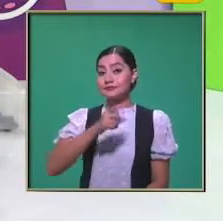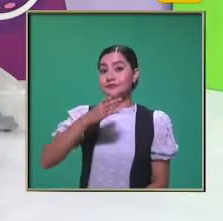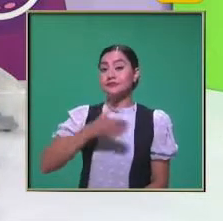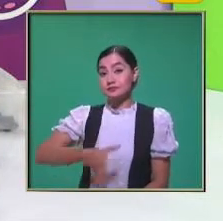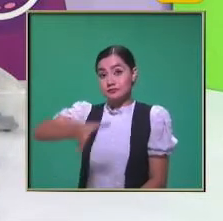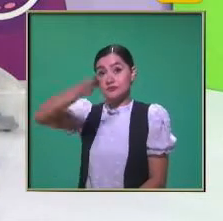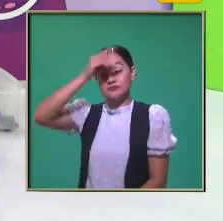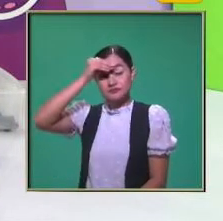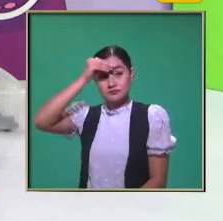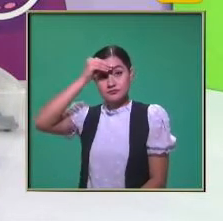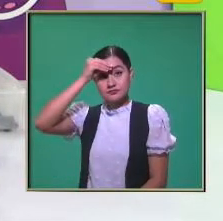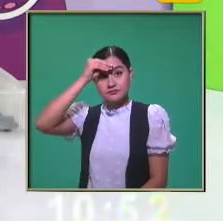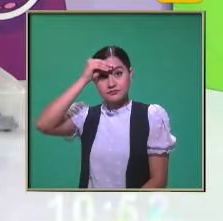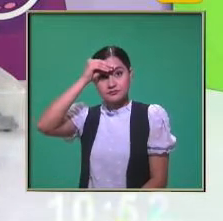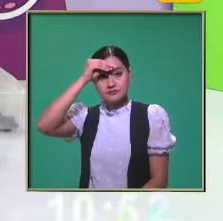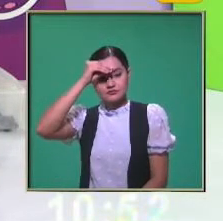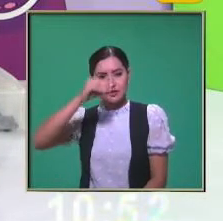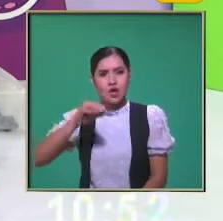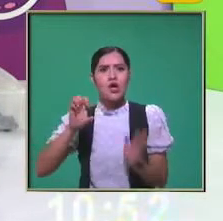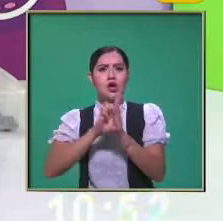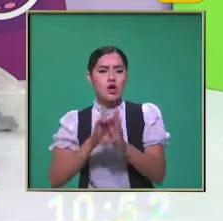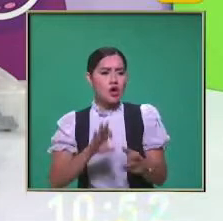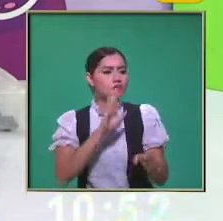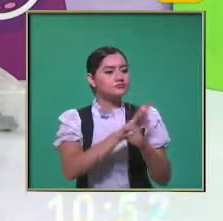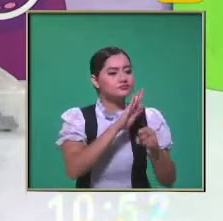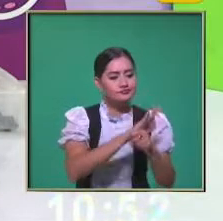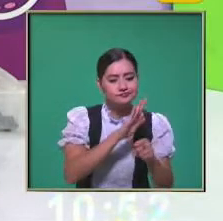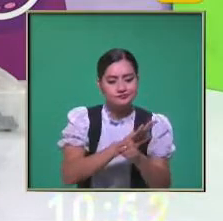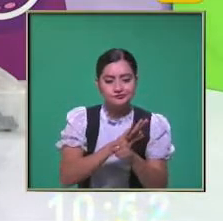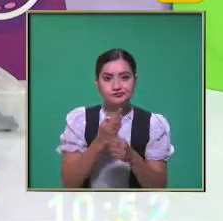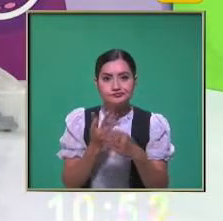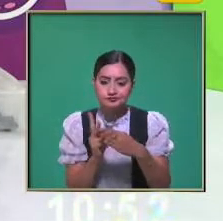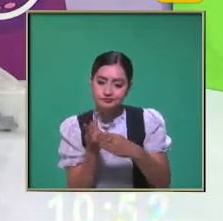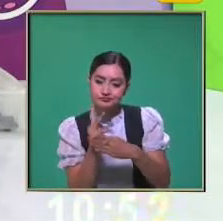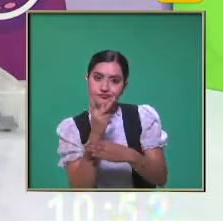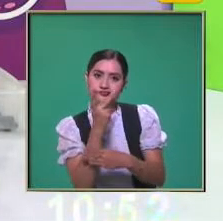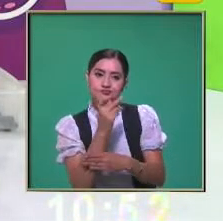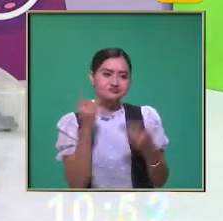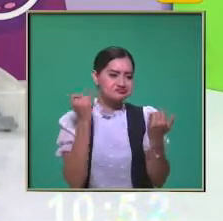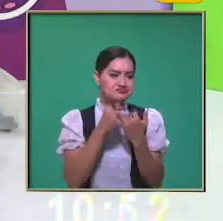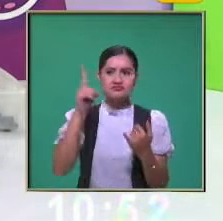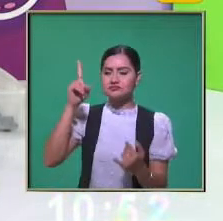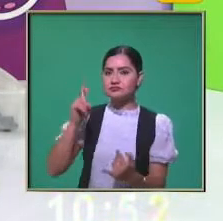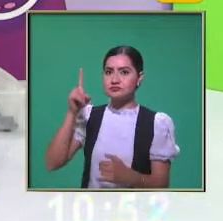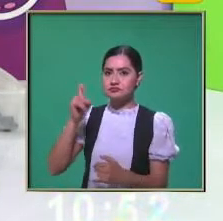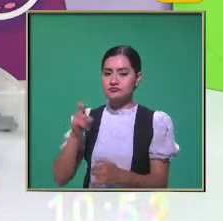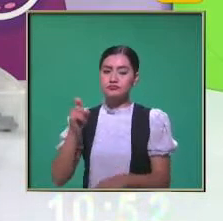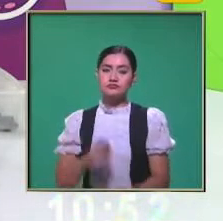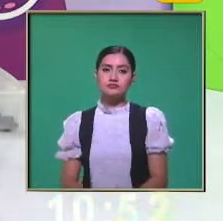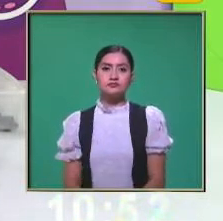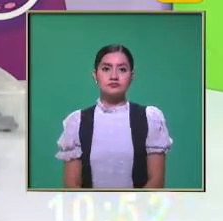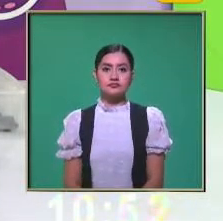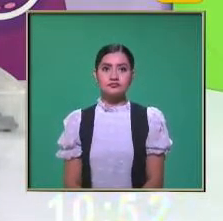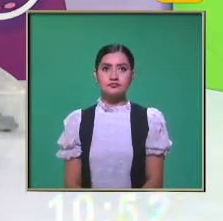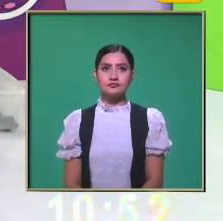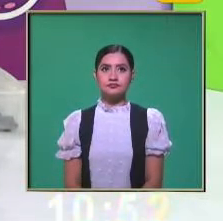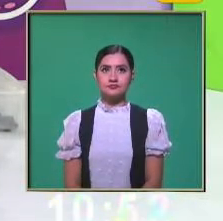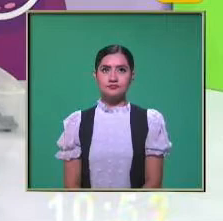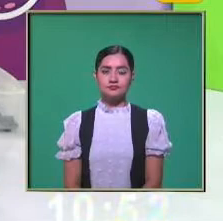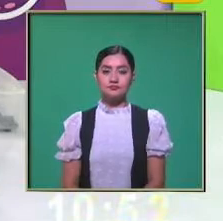cuidar pues las plantas, a cuidar el agua, porque aunque podemos jugar con ella, no hay que desperdiciarla, ¿verdad? No, pues,